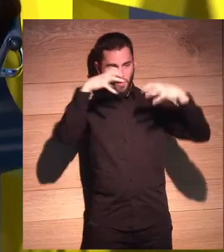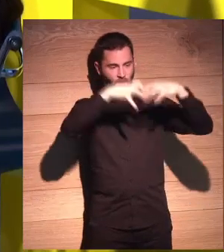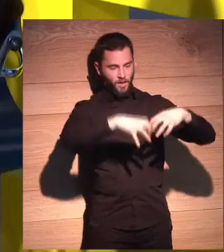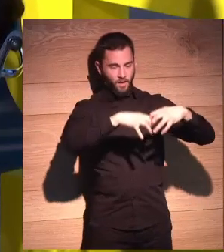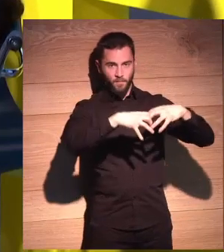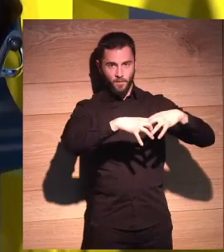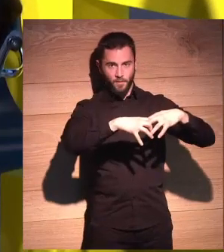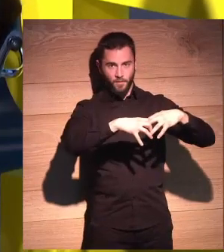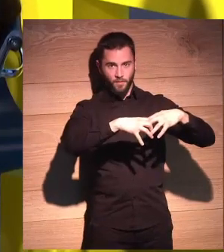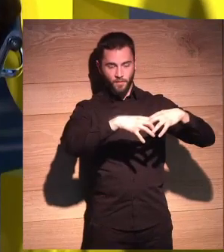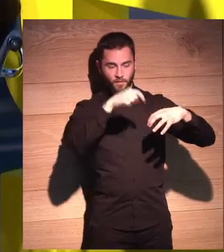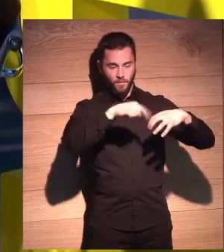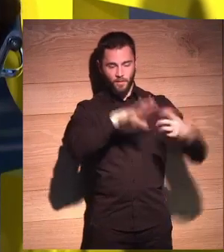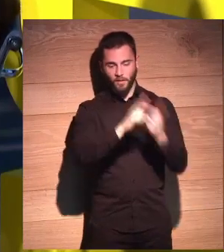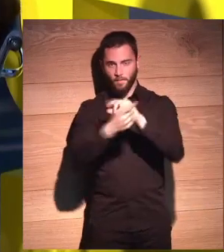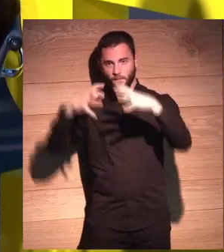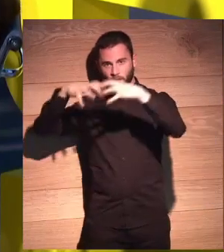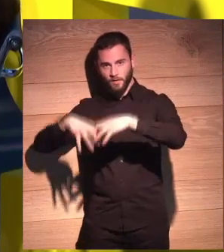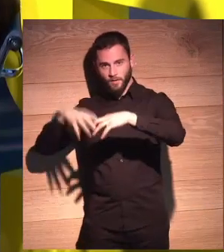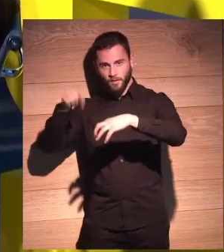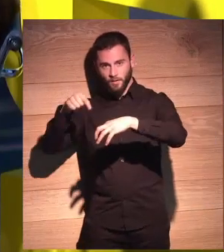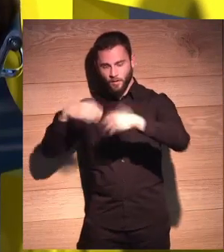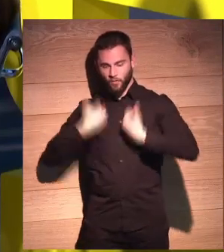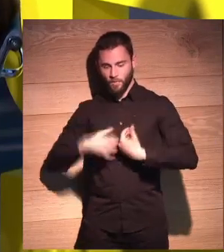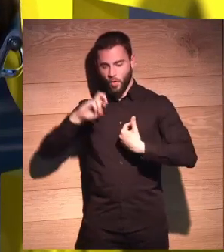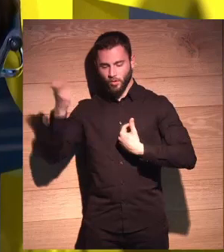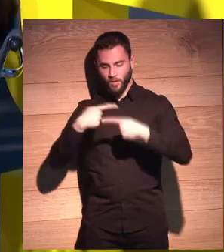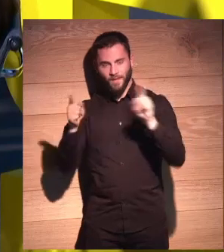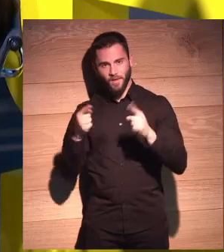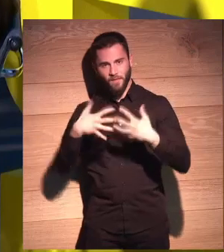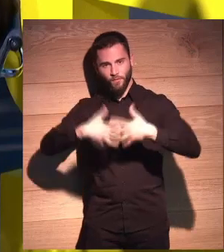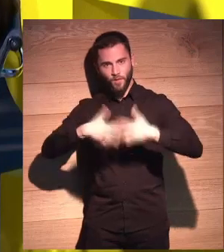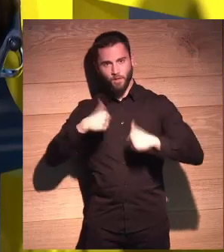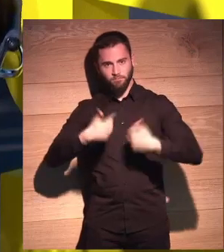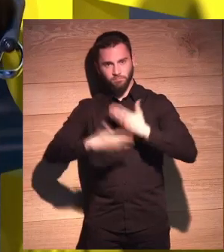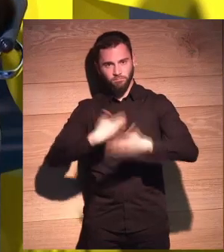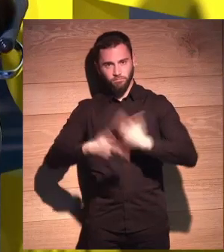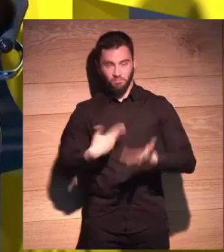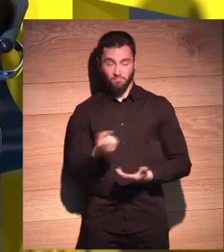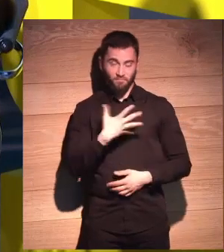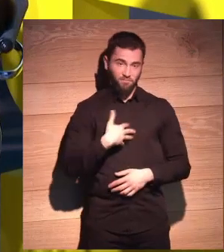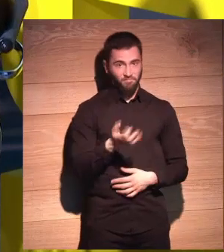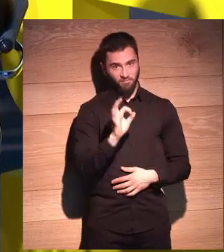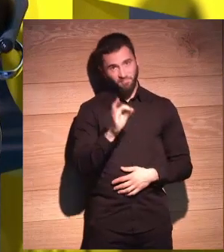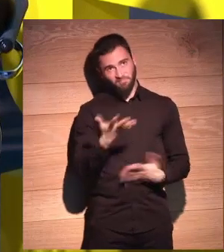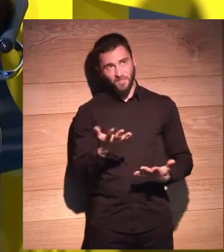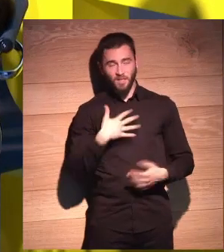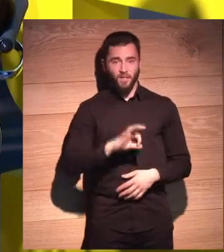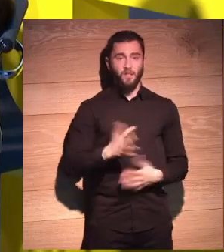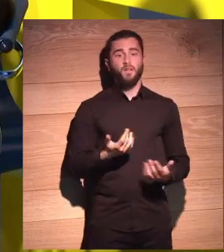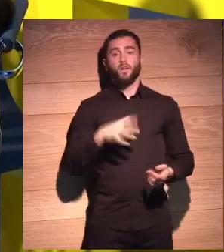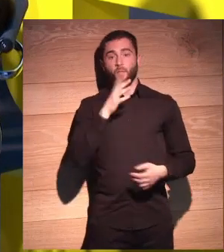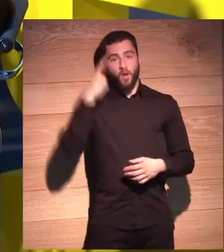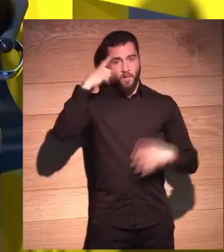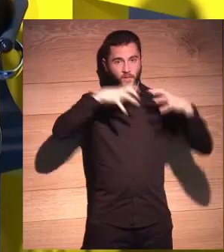vamos a poner en otro sitio y va a funcionar con otro cuerpo. Bueno, por un lado es cierto, con el cerebro podemos controlar otro